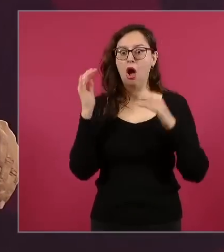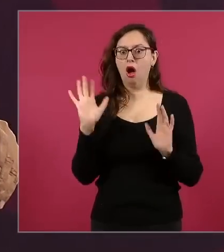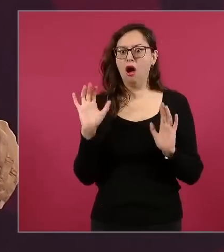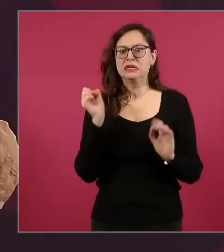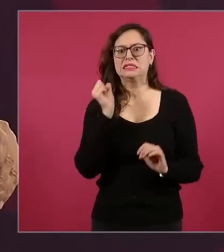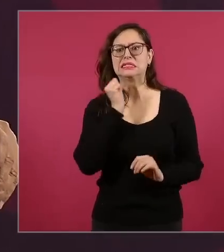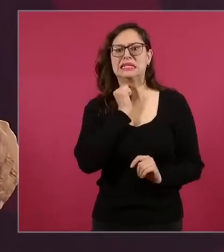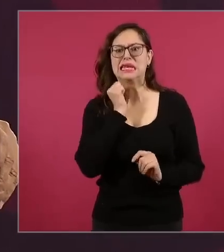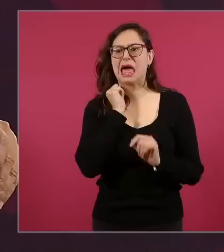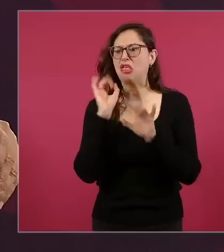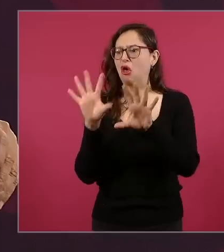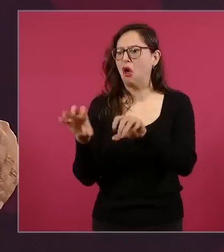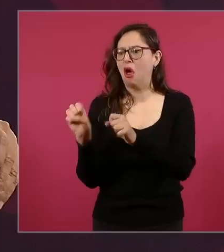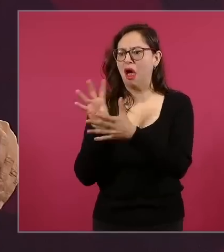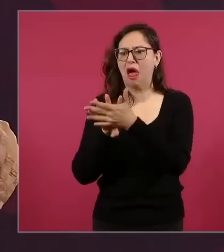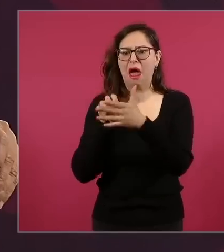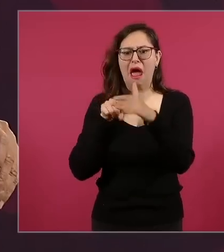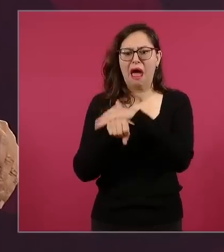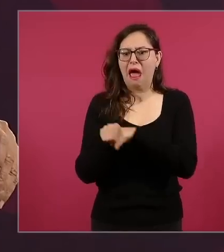senador,